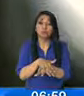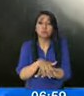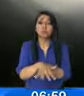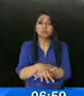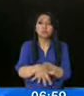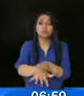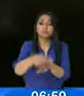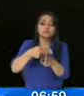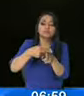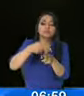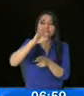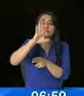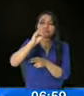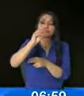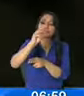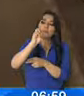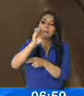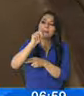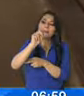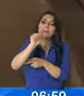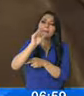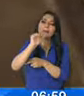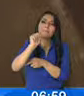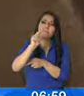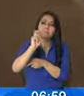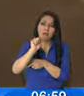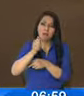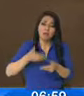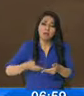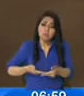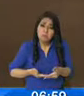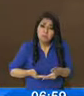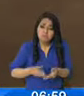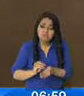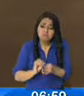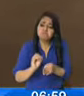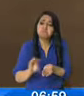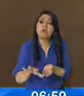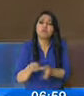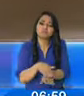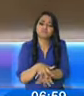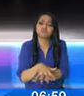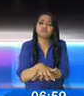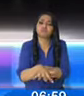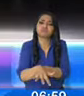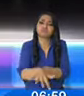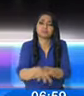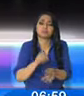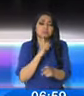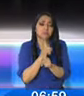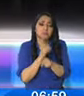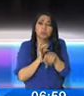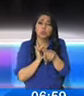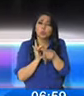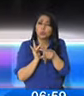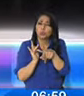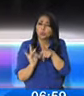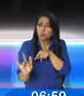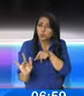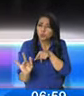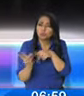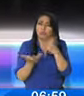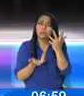asua se llevara al mundo del Silencio el feto de un niño que haba sido arrojado a la corriente Estaba sin ropita sin n yo creo que